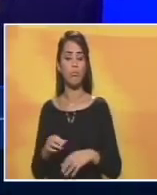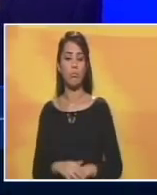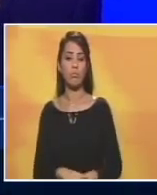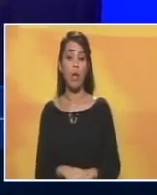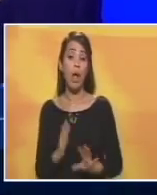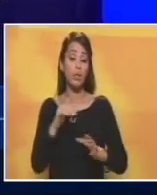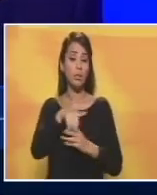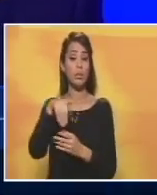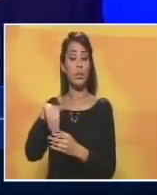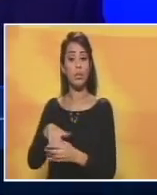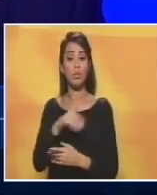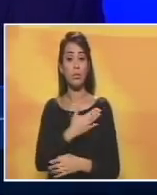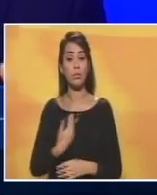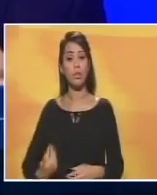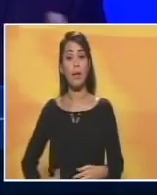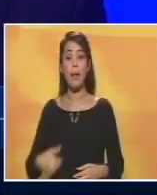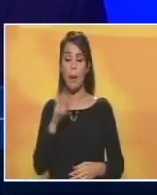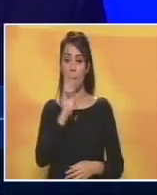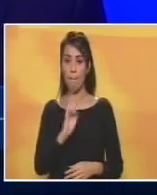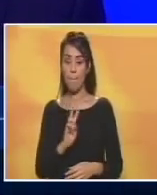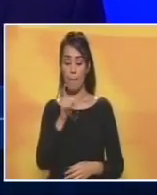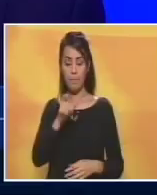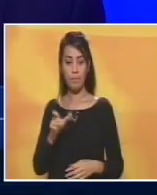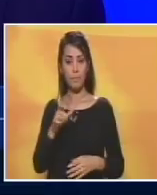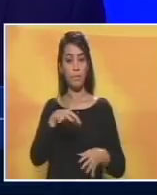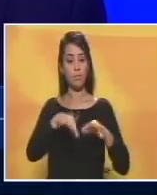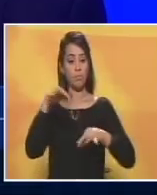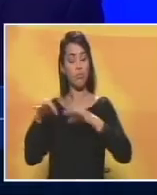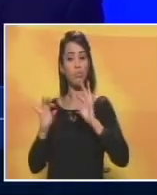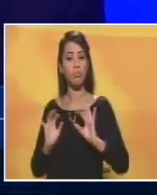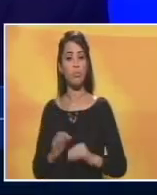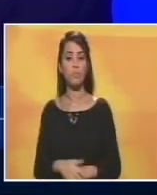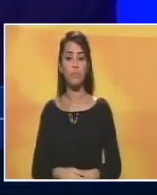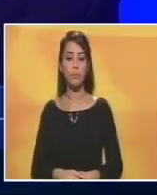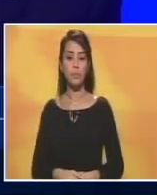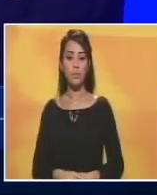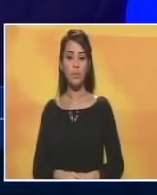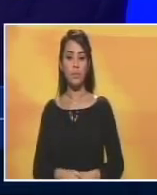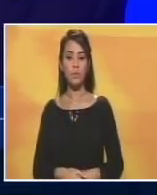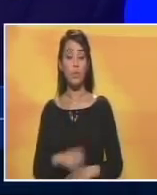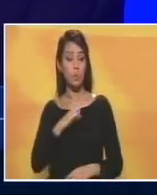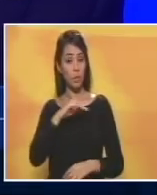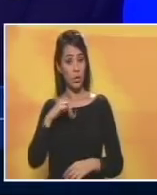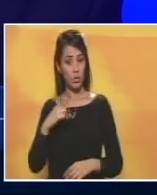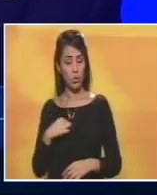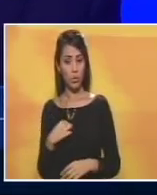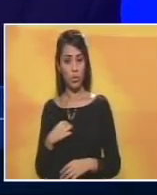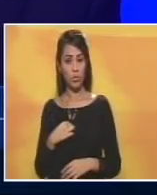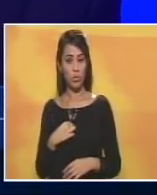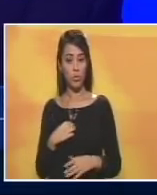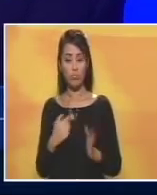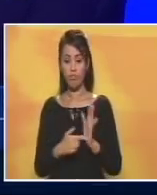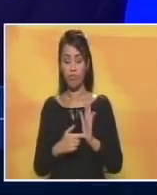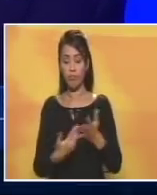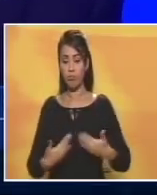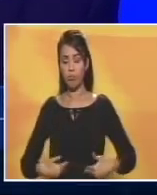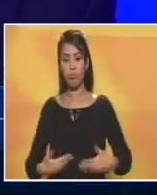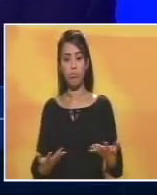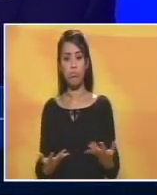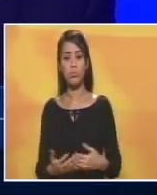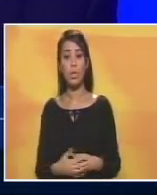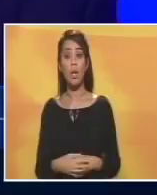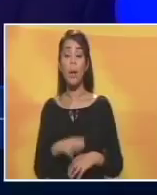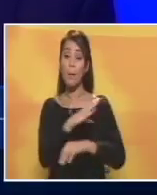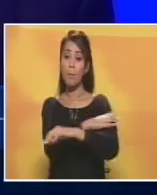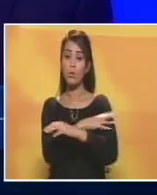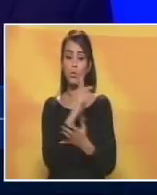las elecciones y los venezolanos escogen entre las opciones que puedan presentarse. En este caso, para nosotros representa un reto particular, porque si la oposición decidiera